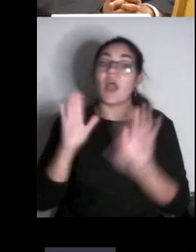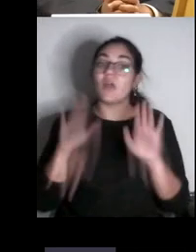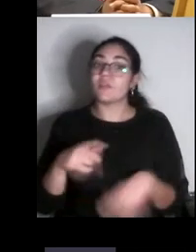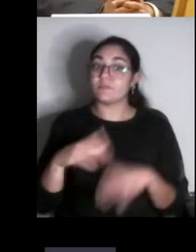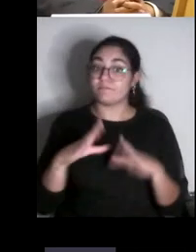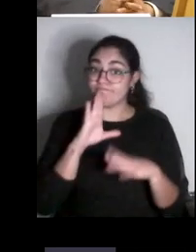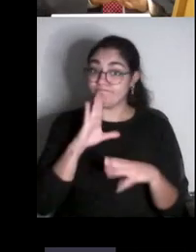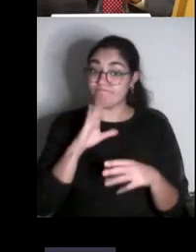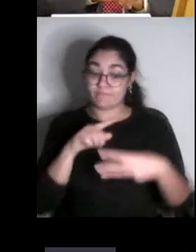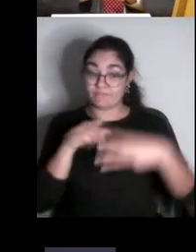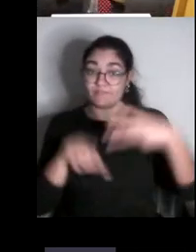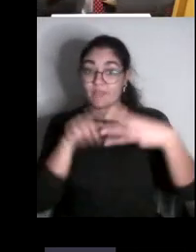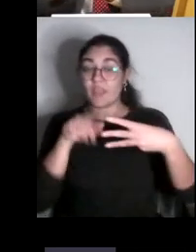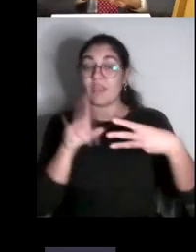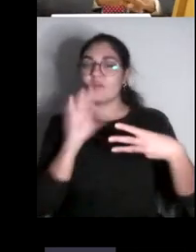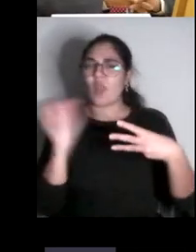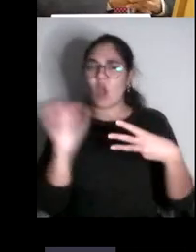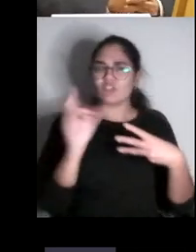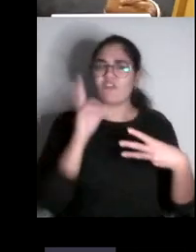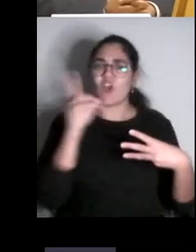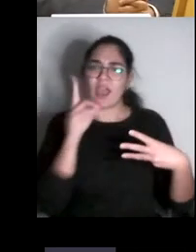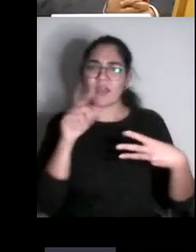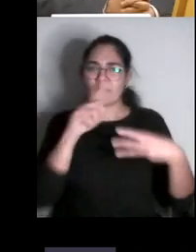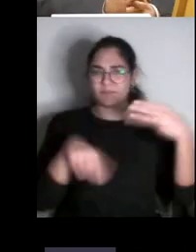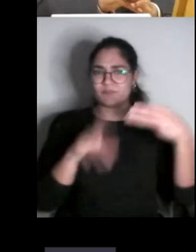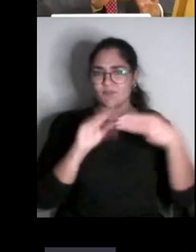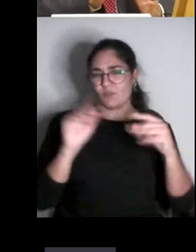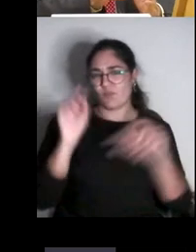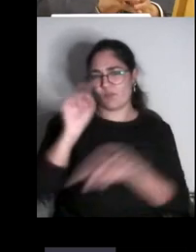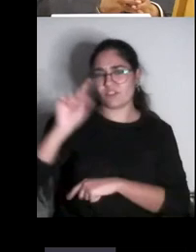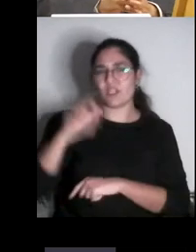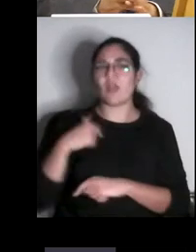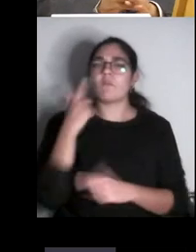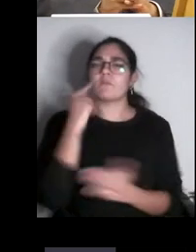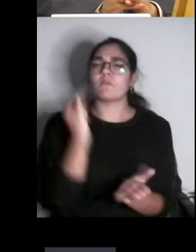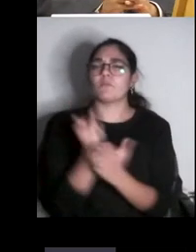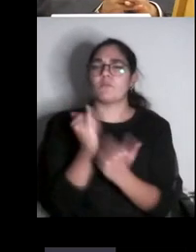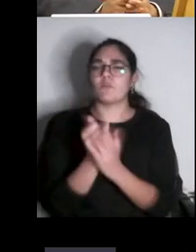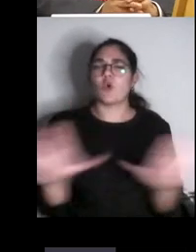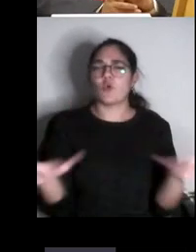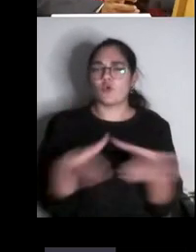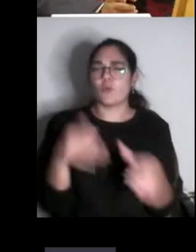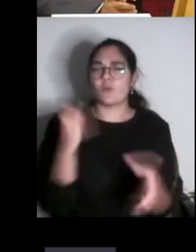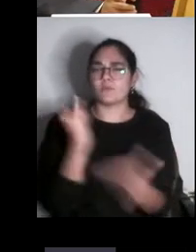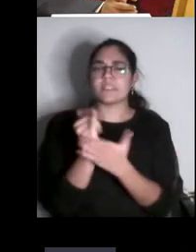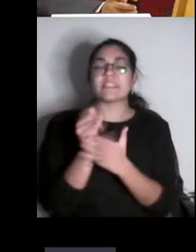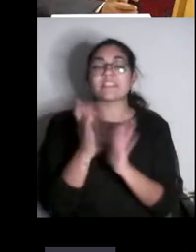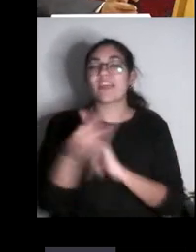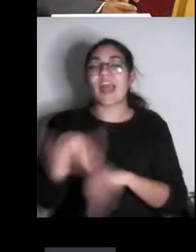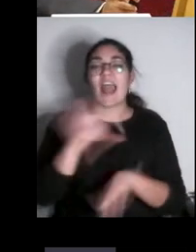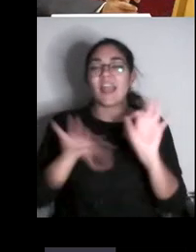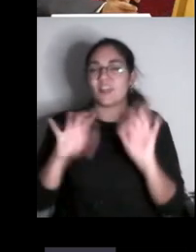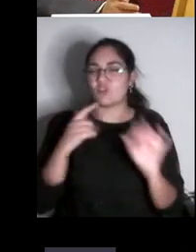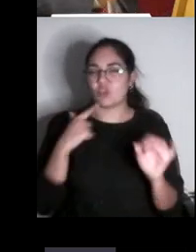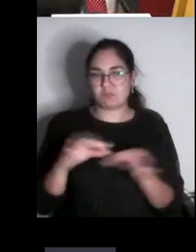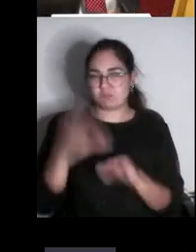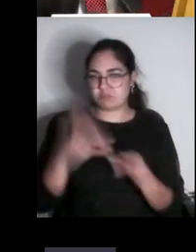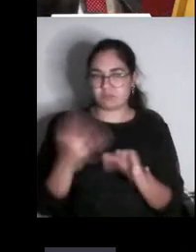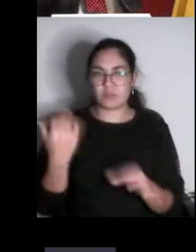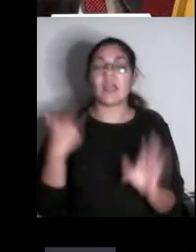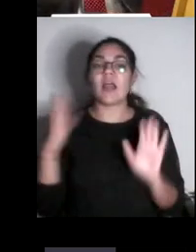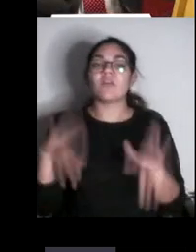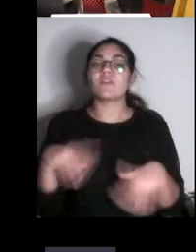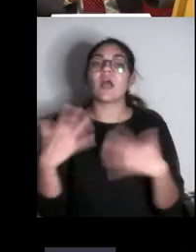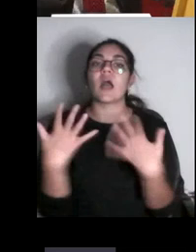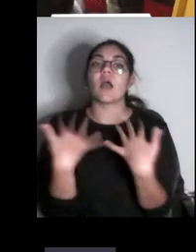aleatorio donde un grupo de tratamiento, un grupo de control, elegido absolutamente de forma aleatoria, el grupo de tratamiento, los alumnos